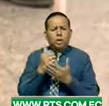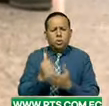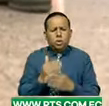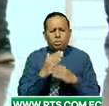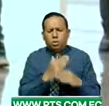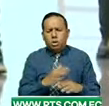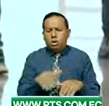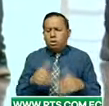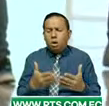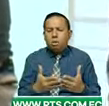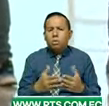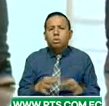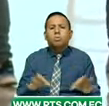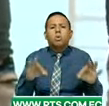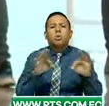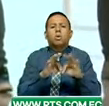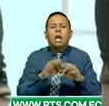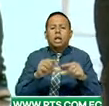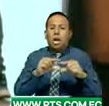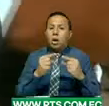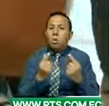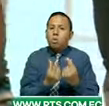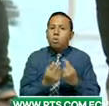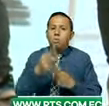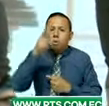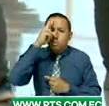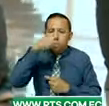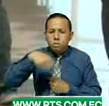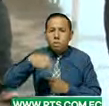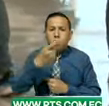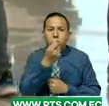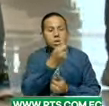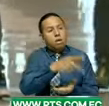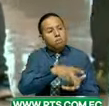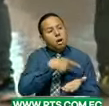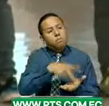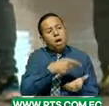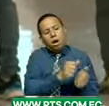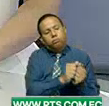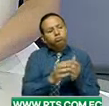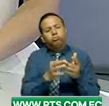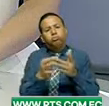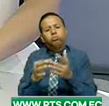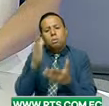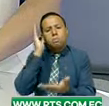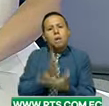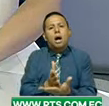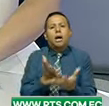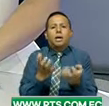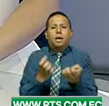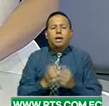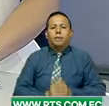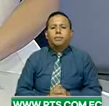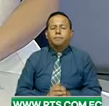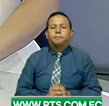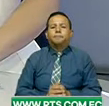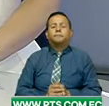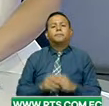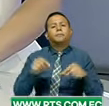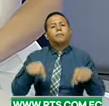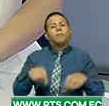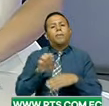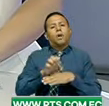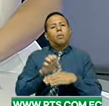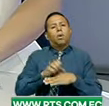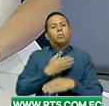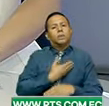conjuntos para combatir a las redes de tráfico ilícito de migrantes. El presidente de la República,